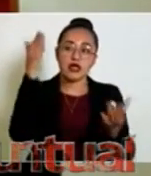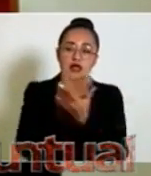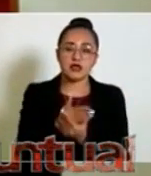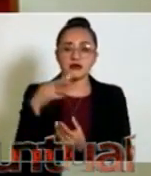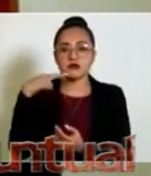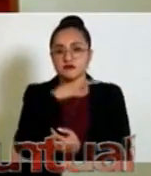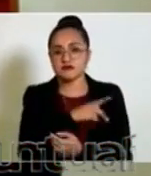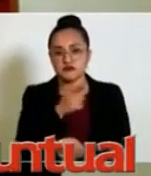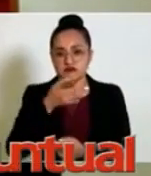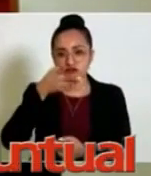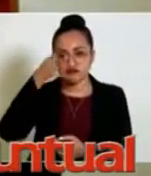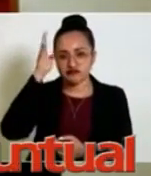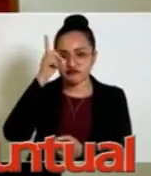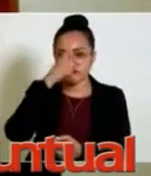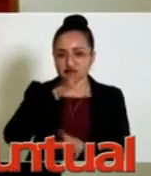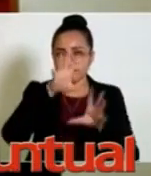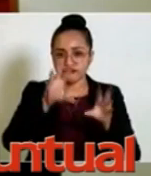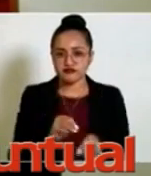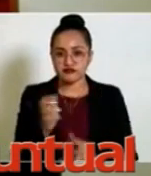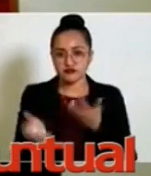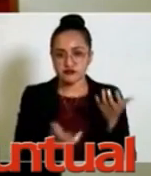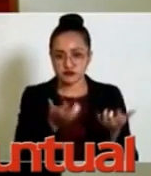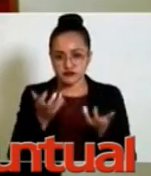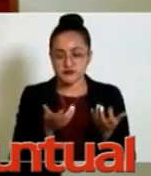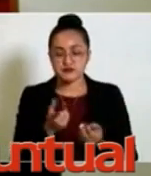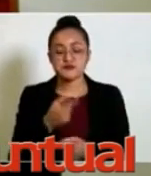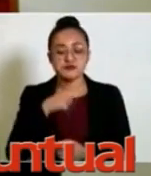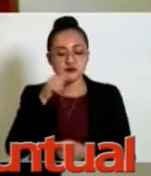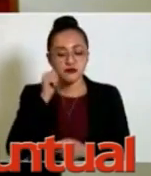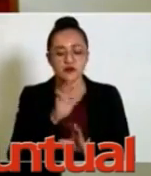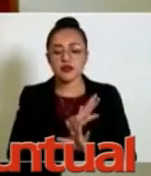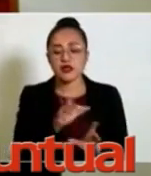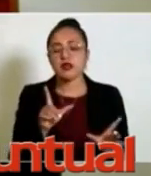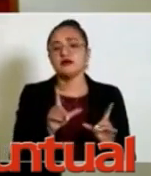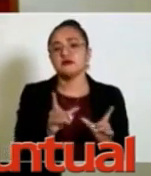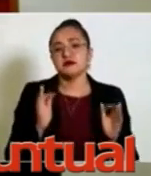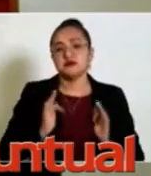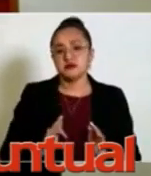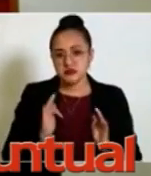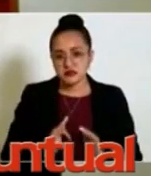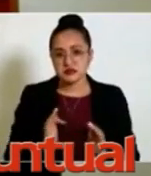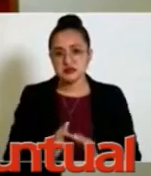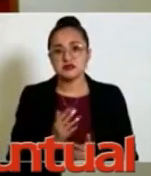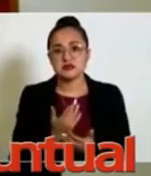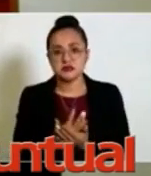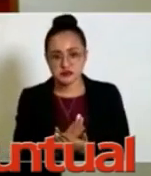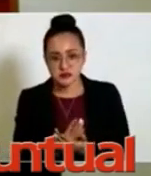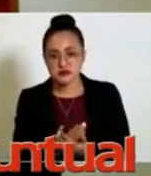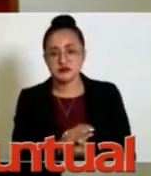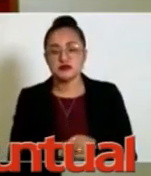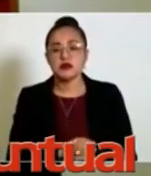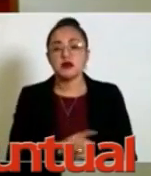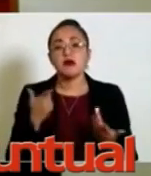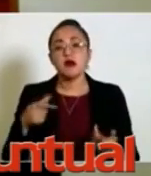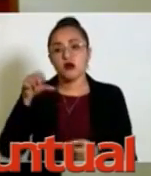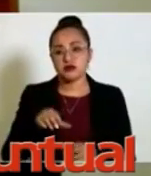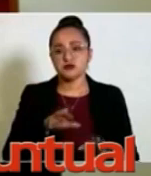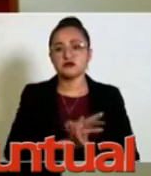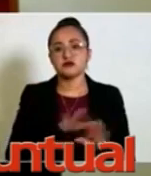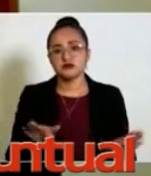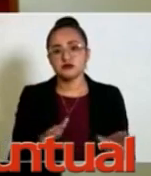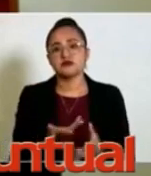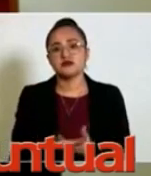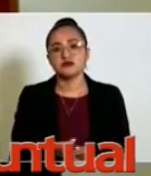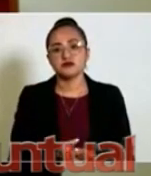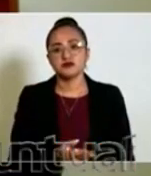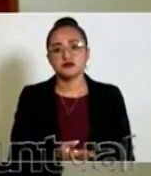logró restablecer desde ayer una situación de tranquilidad. Hoy ya